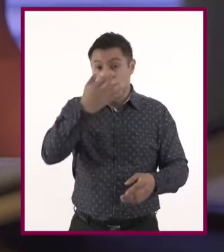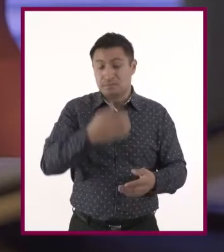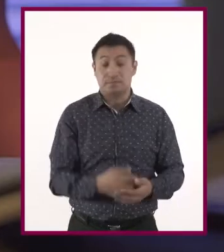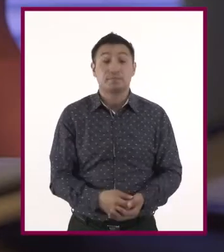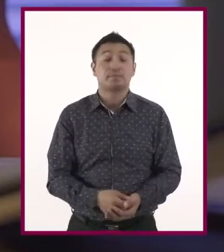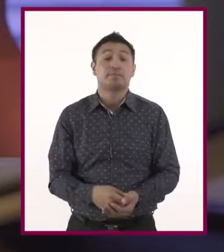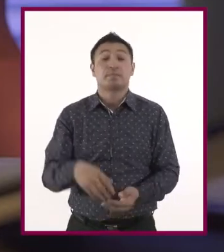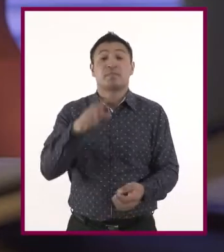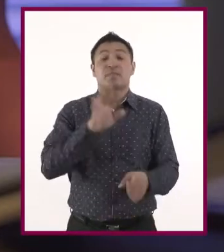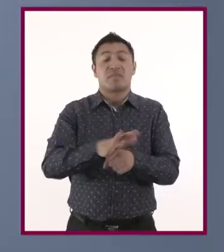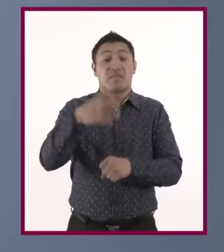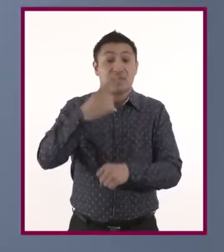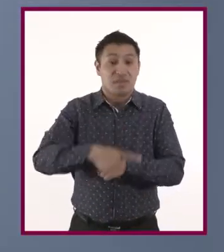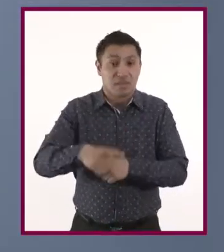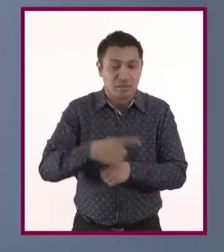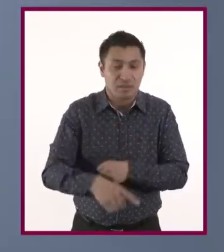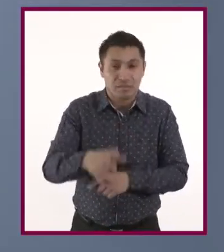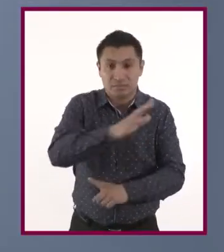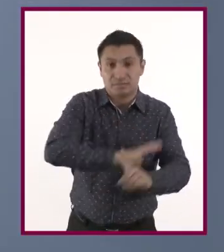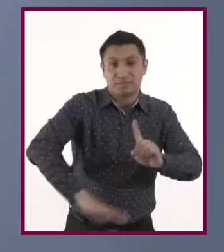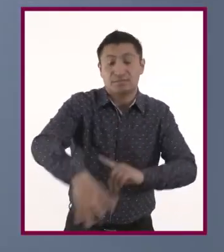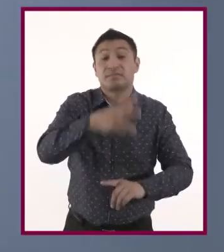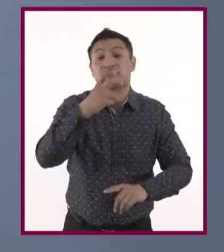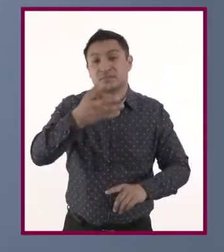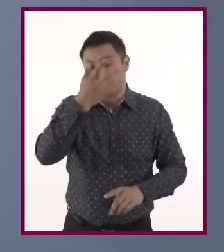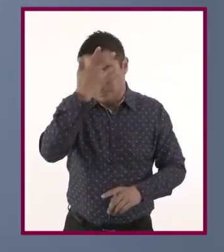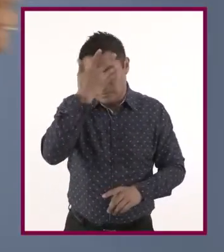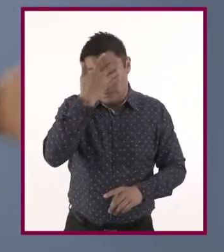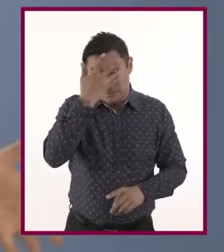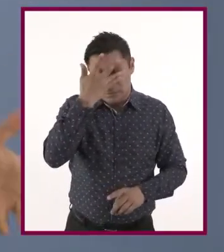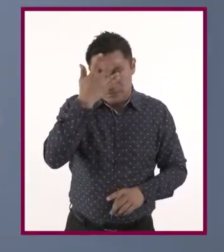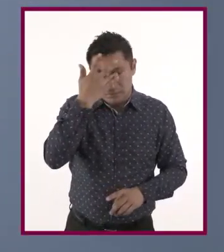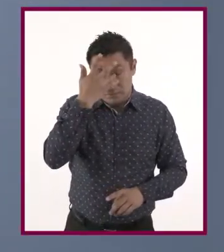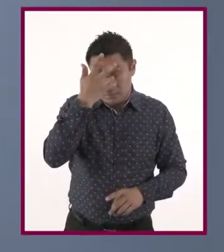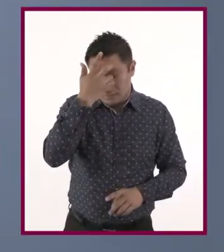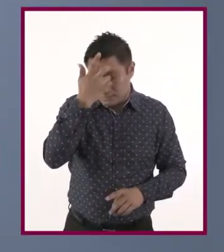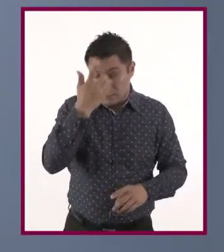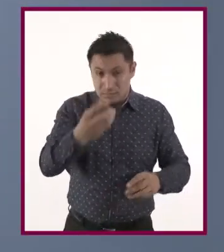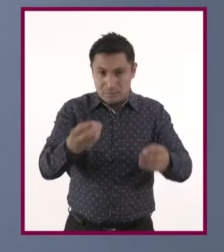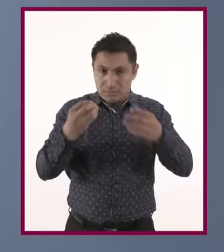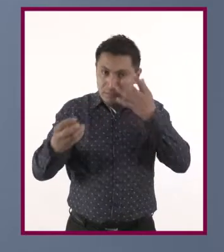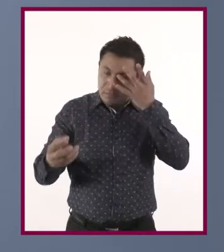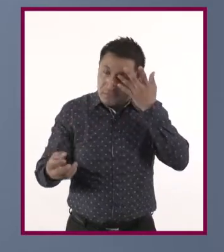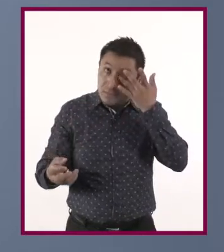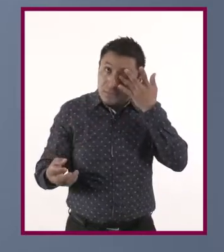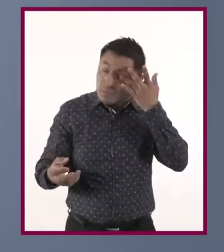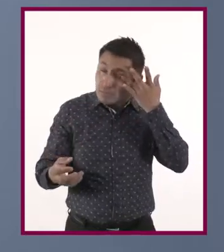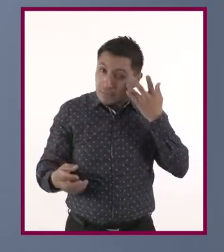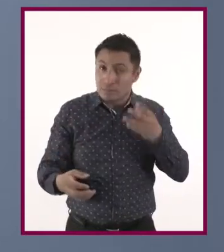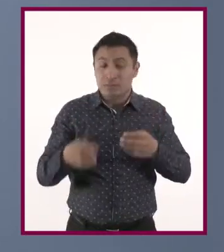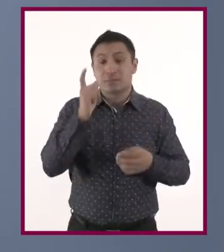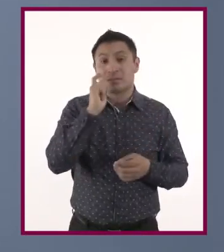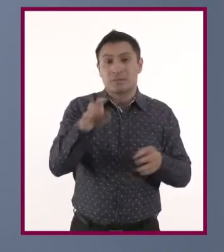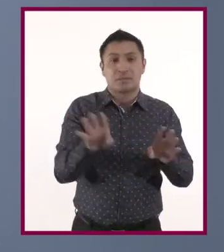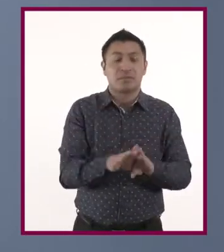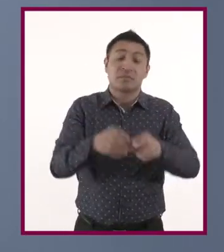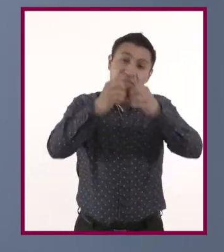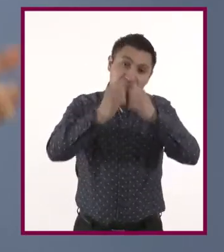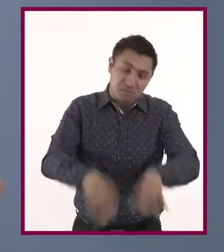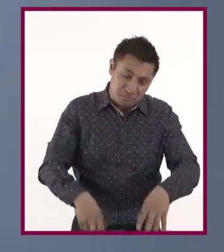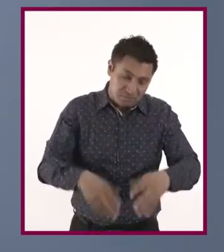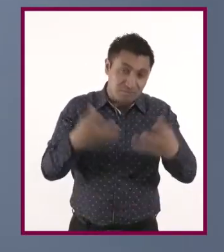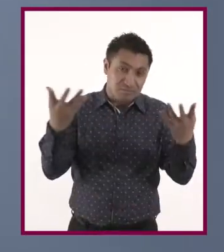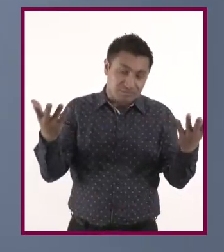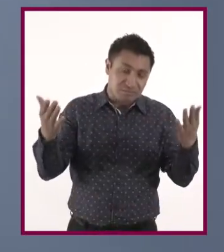ambiental de estas instalaciones? El daño ambiental de instalaciones masivas, desgraciadamente, es la pérdida del hábitat. Desgraciadamente, para